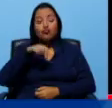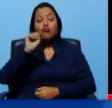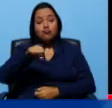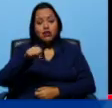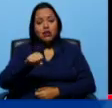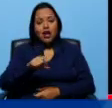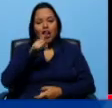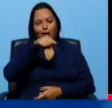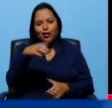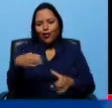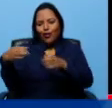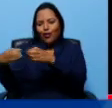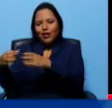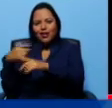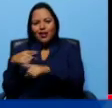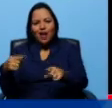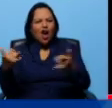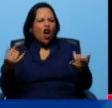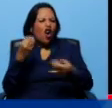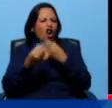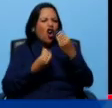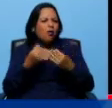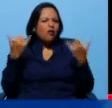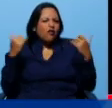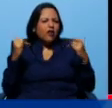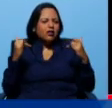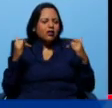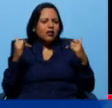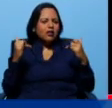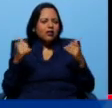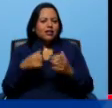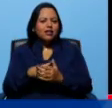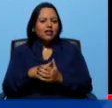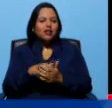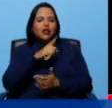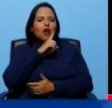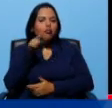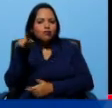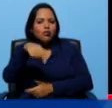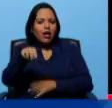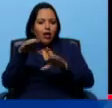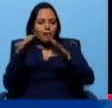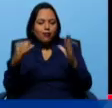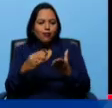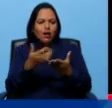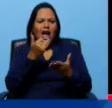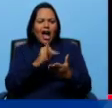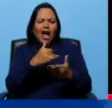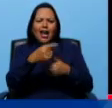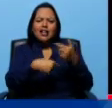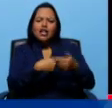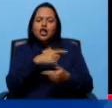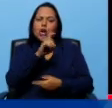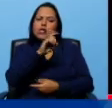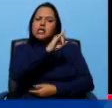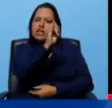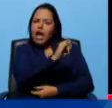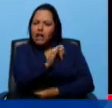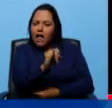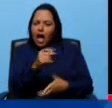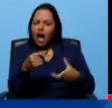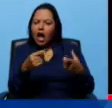generación. ¿Cómo llaman a la generación de ustedes en el mundo? Porque está la generación Z, la